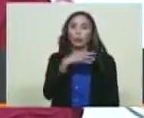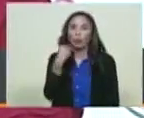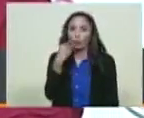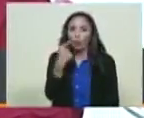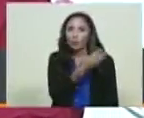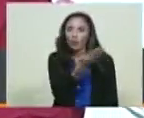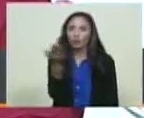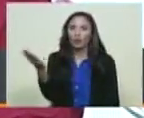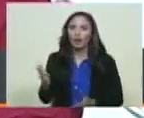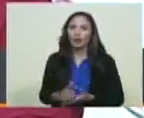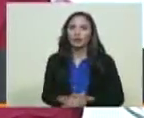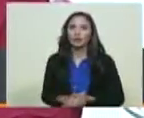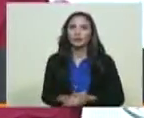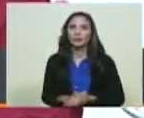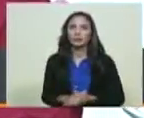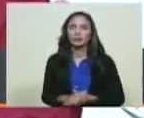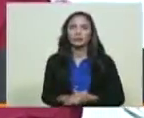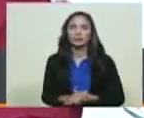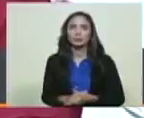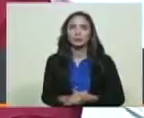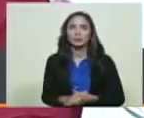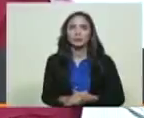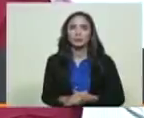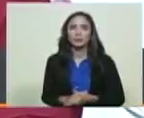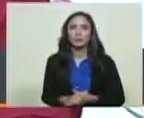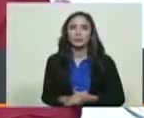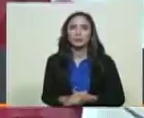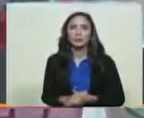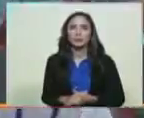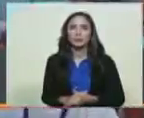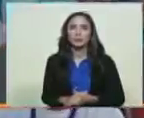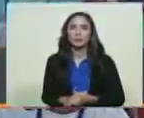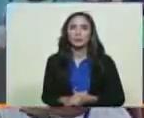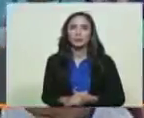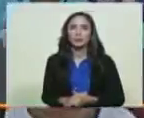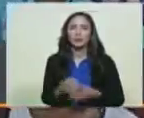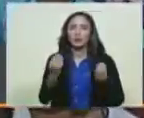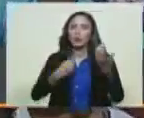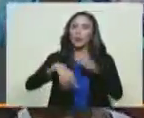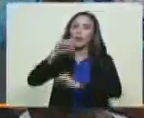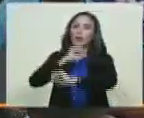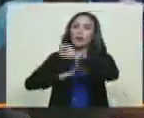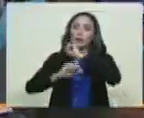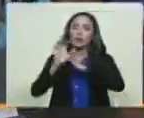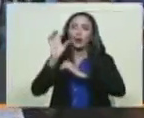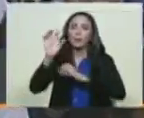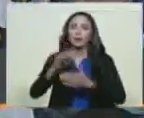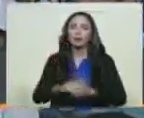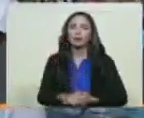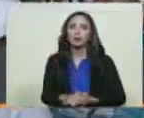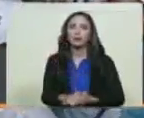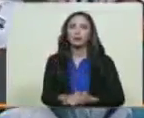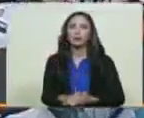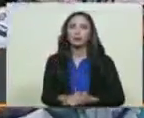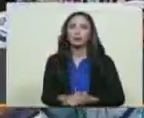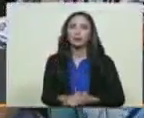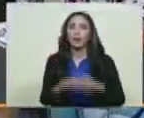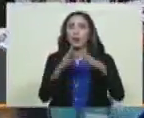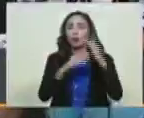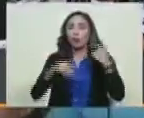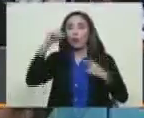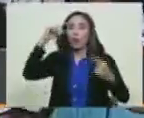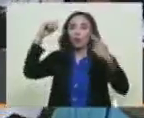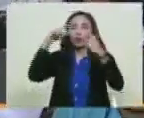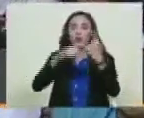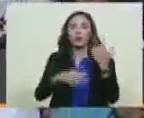van contenidos en la capacidad de defensa que tengamos de nuestra patria todos los sueños de justicia